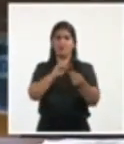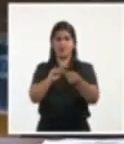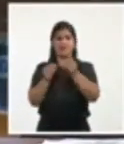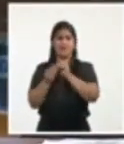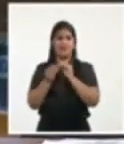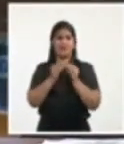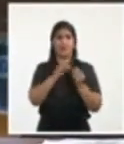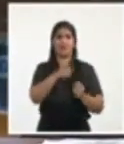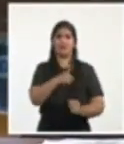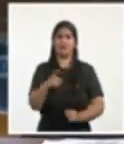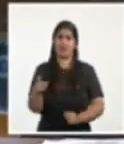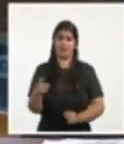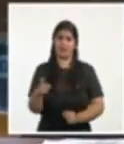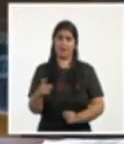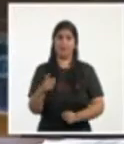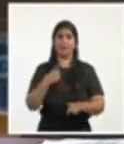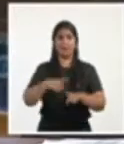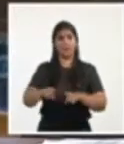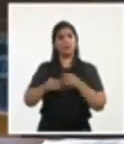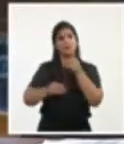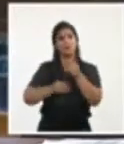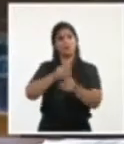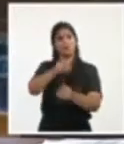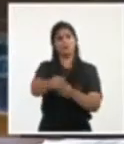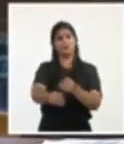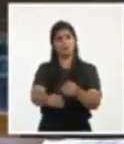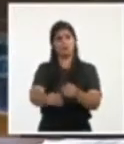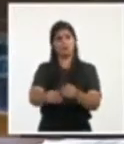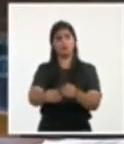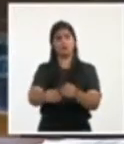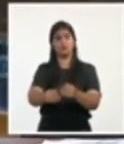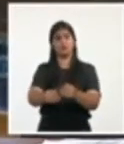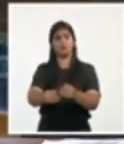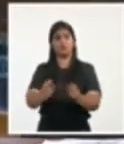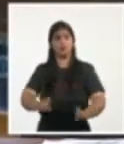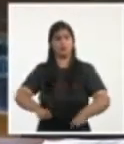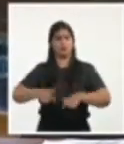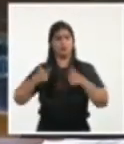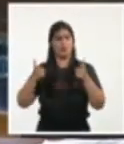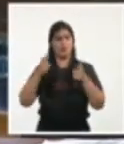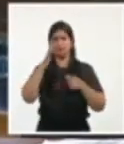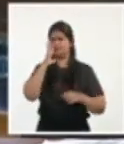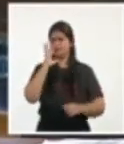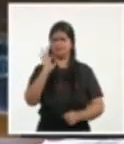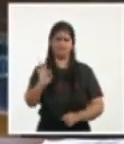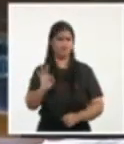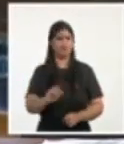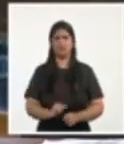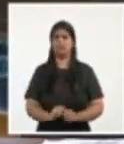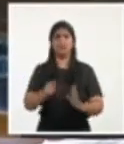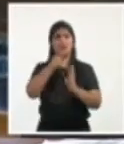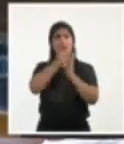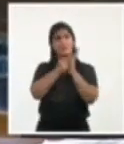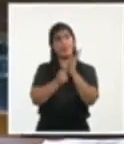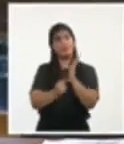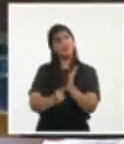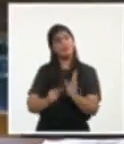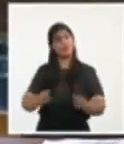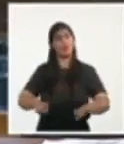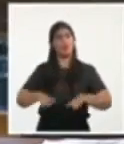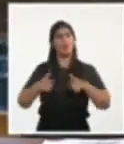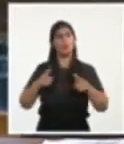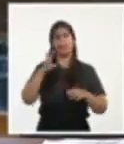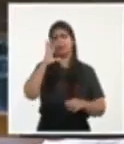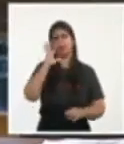profundidad. Hay un grupo de protocolos que se han estado violando y medidas sanitarias que se han estado dictando, que se han violado tanto